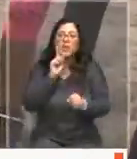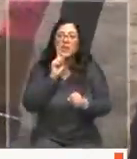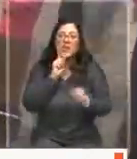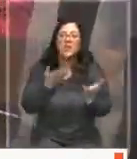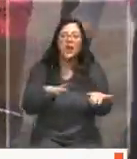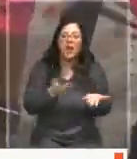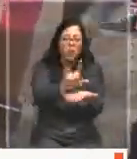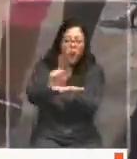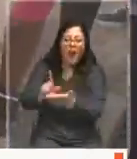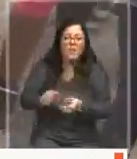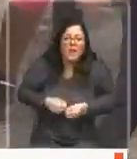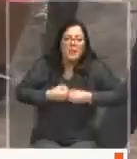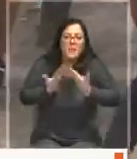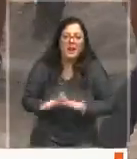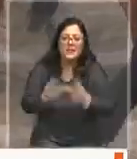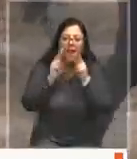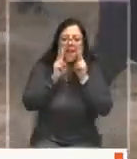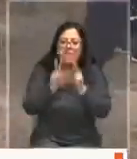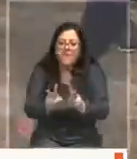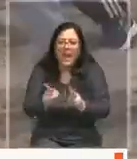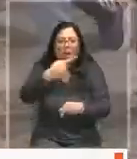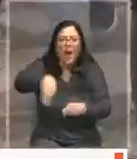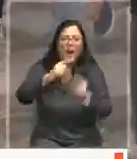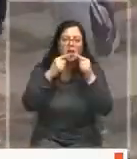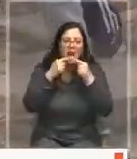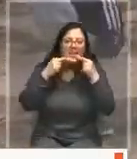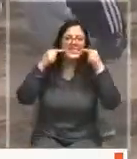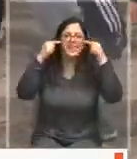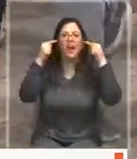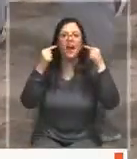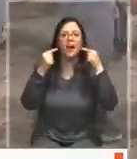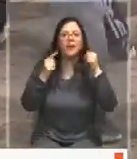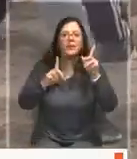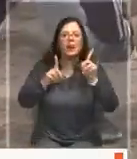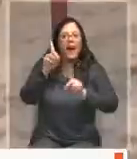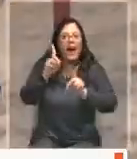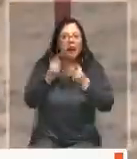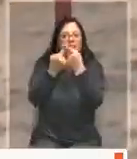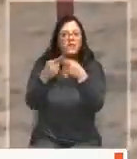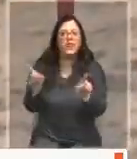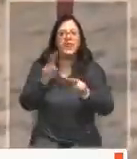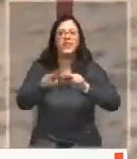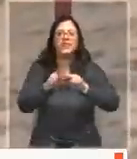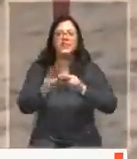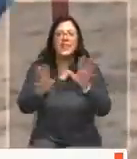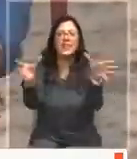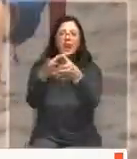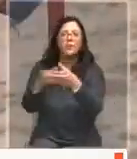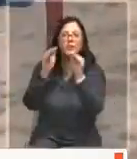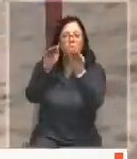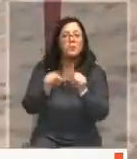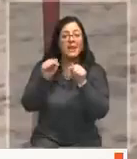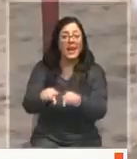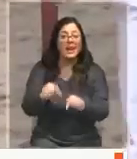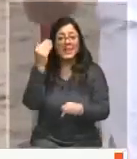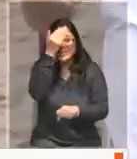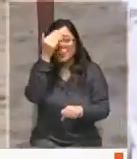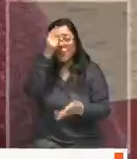expresión, poder verlos sonreír, hacer algo distinto, que agrupaciones como estas se preocupen. De verdad